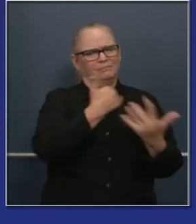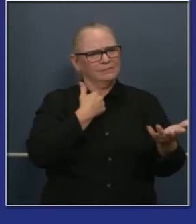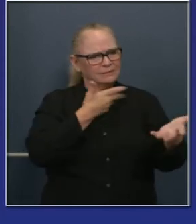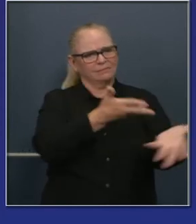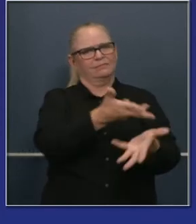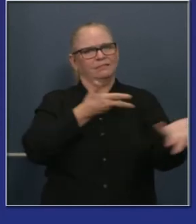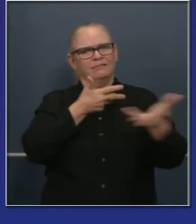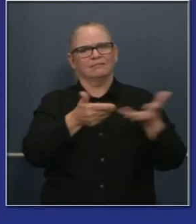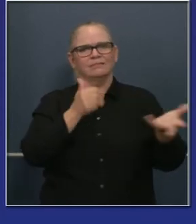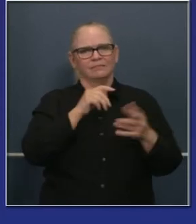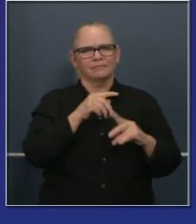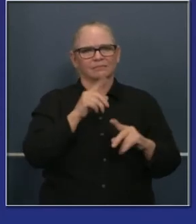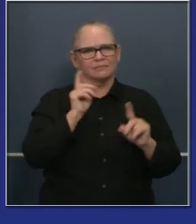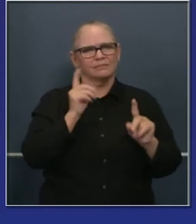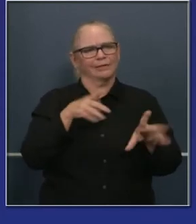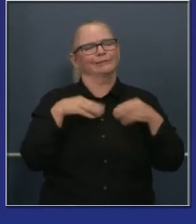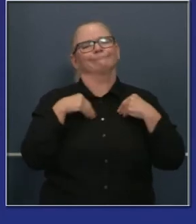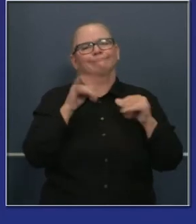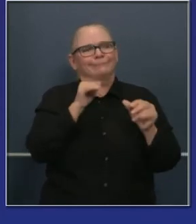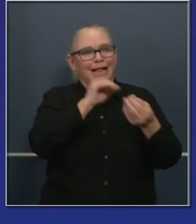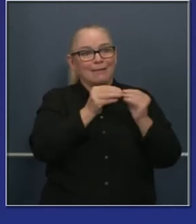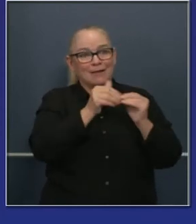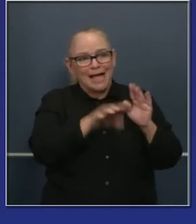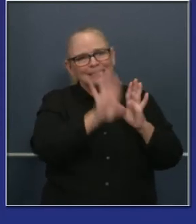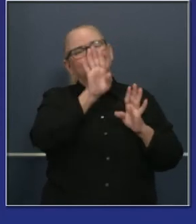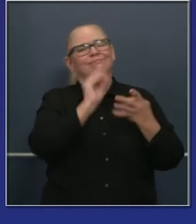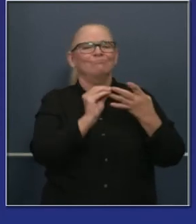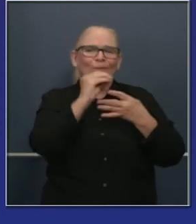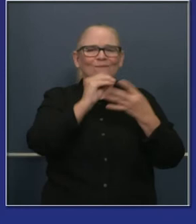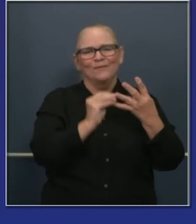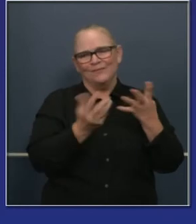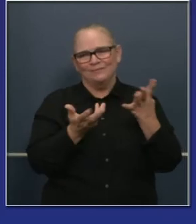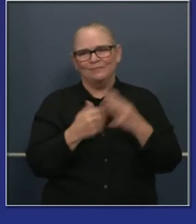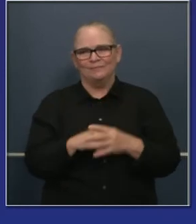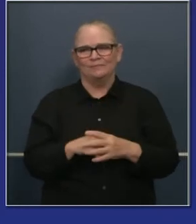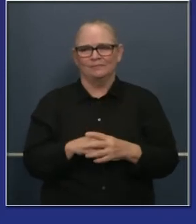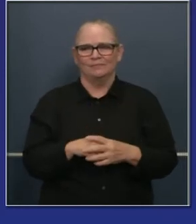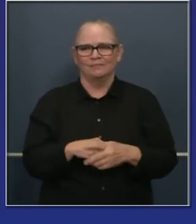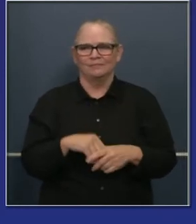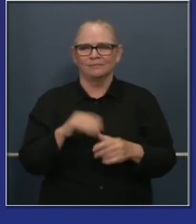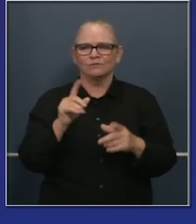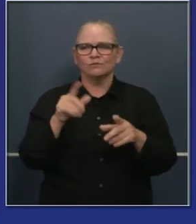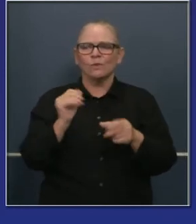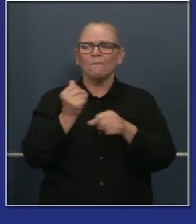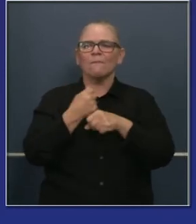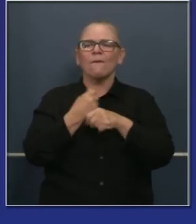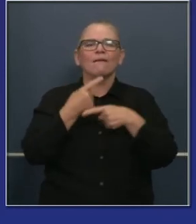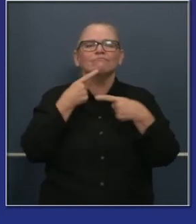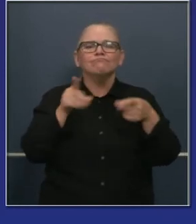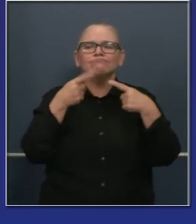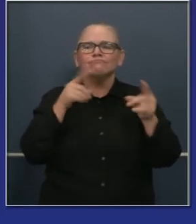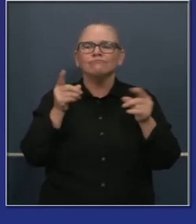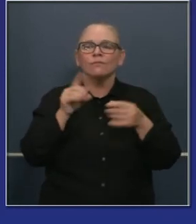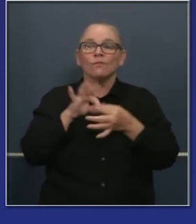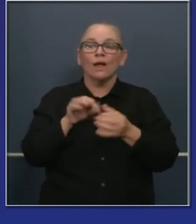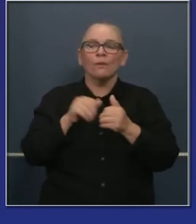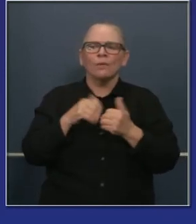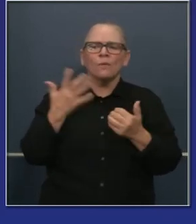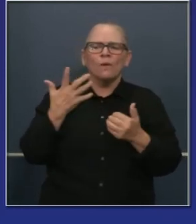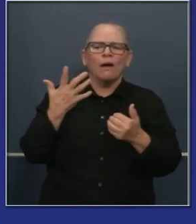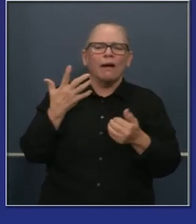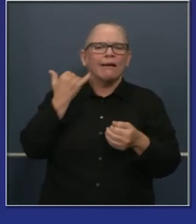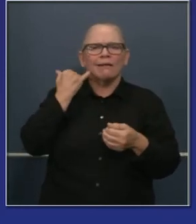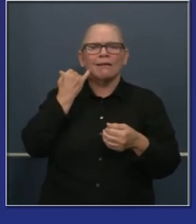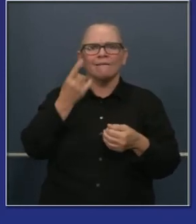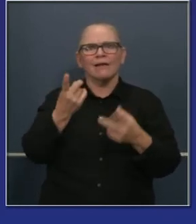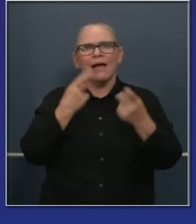diálogo y de descubrir más información y de saber más estaremos haciendo anuncios muy pronto en cuanto a parques de atracciones